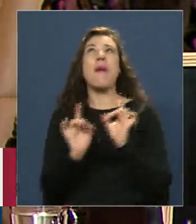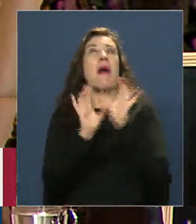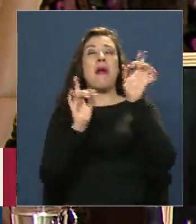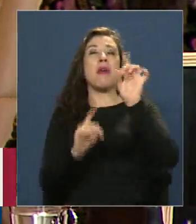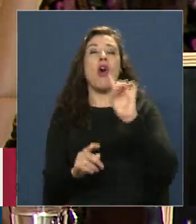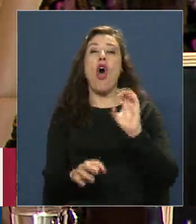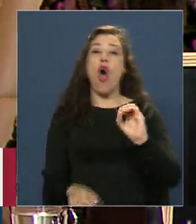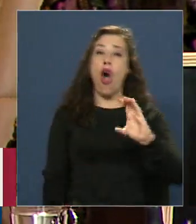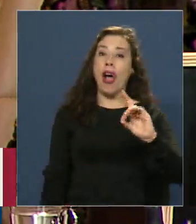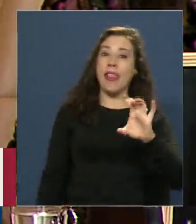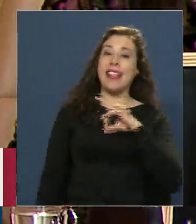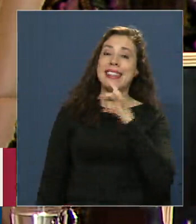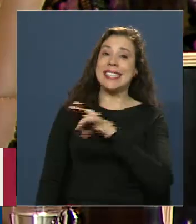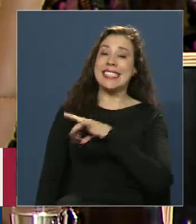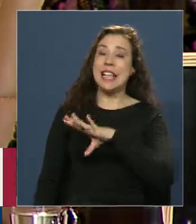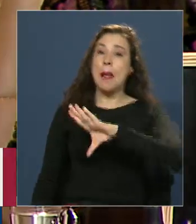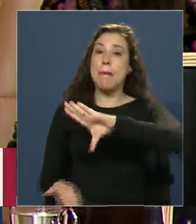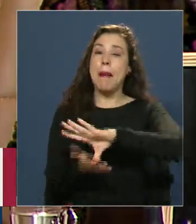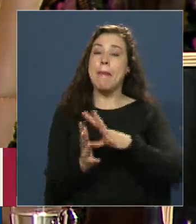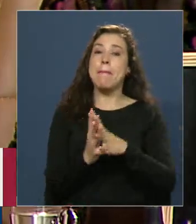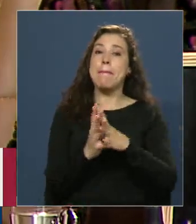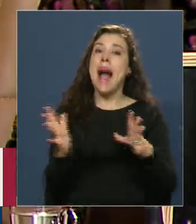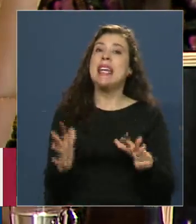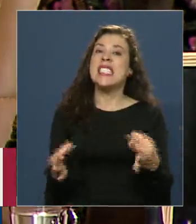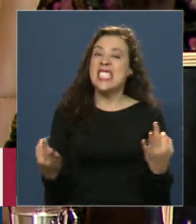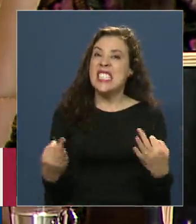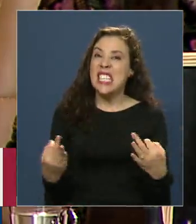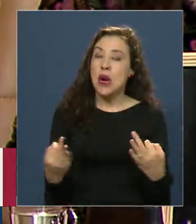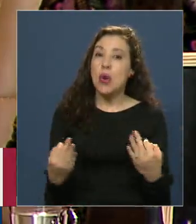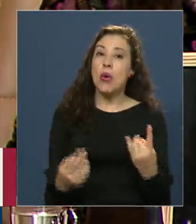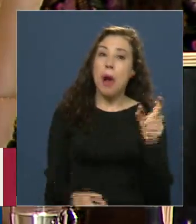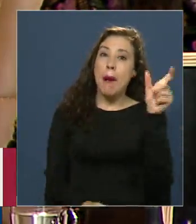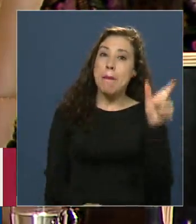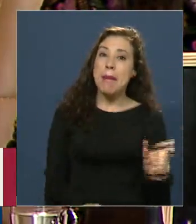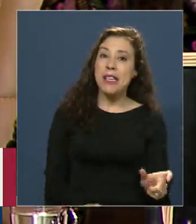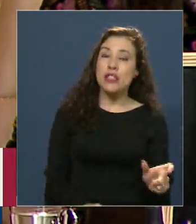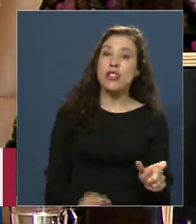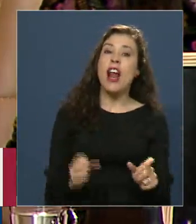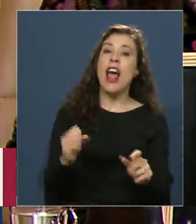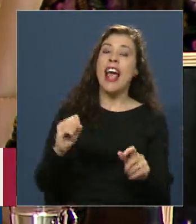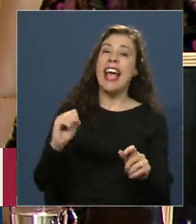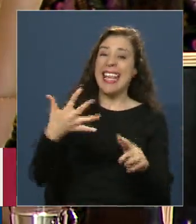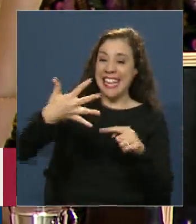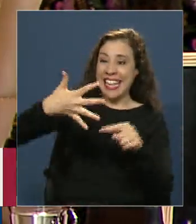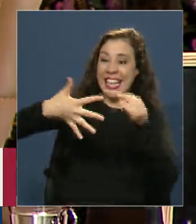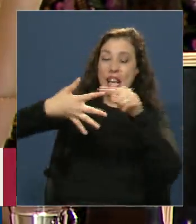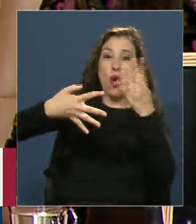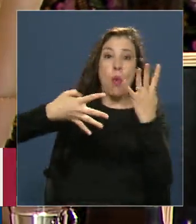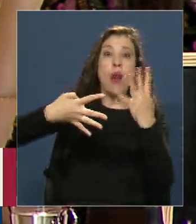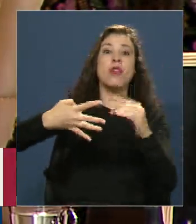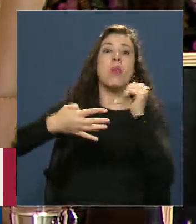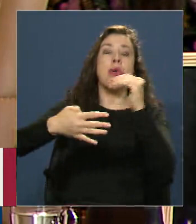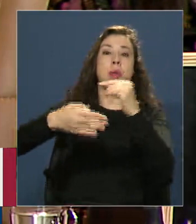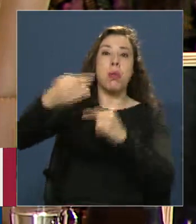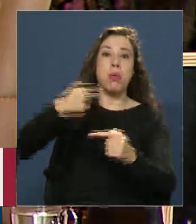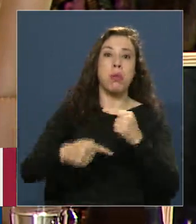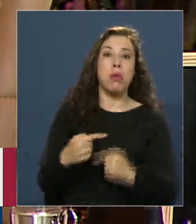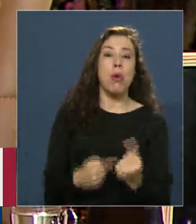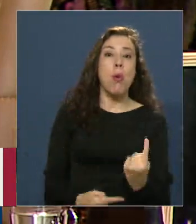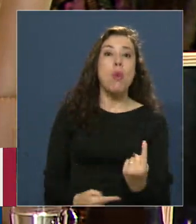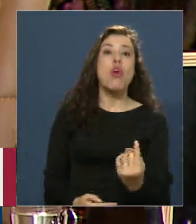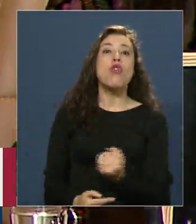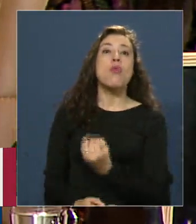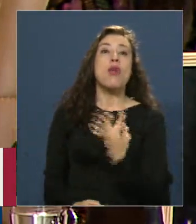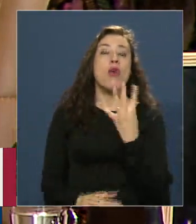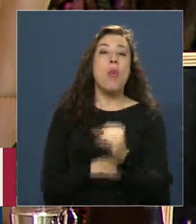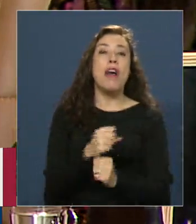la OCDE, Chile es el país con mayor probabilidad de que una persona del quintil 4 retroceda al 1 en un periodo de 4